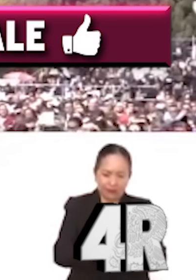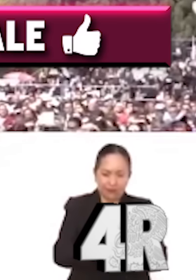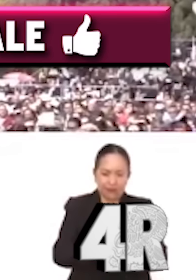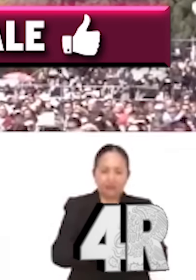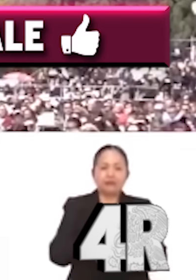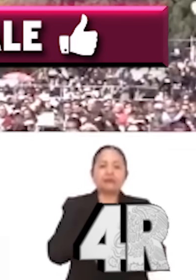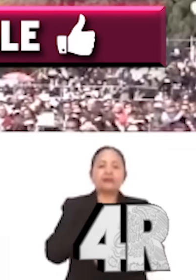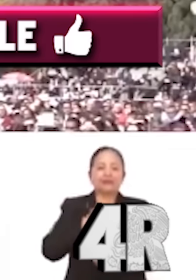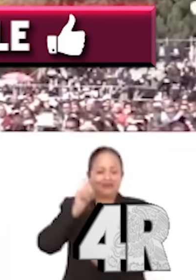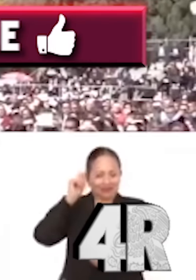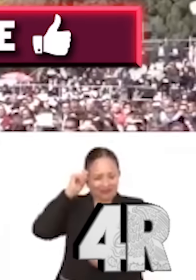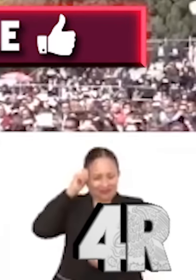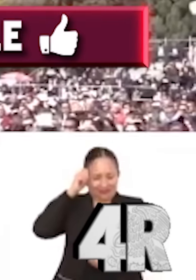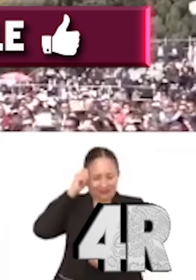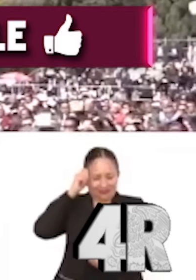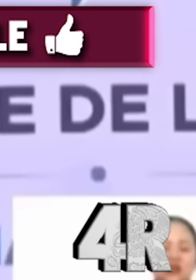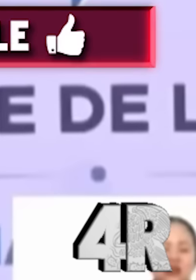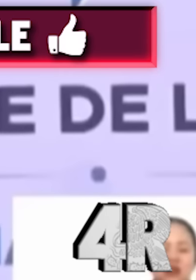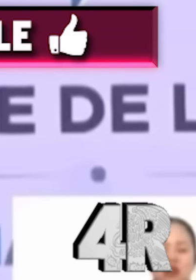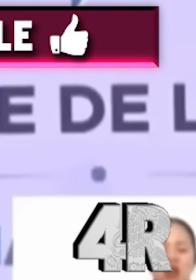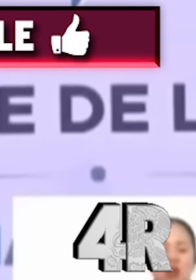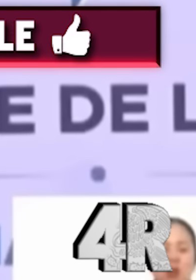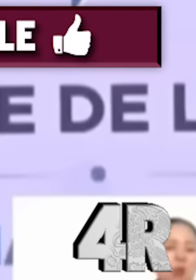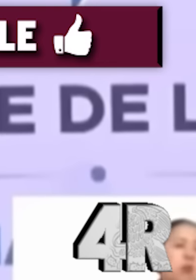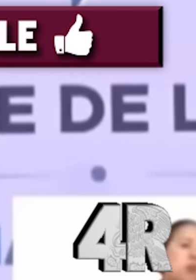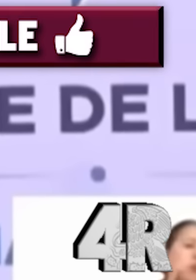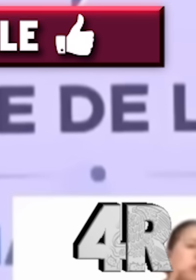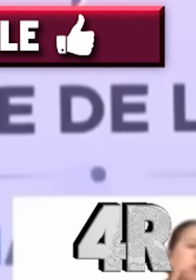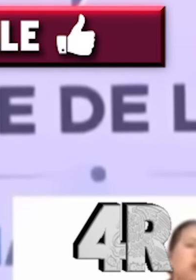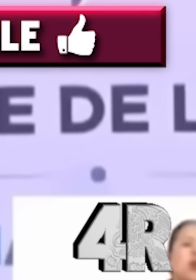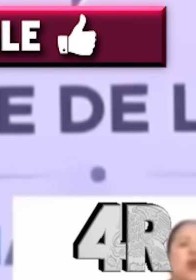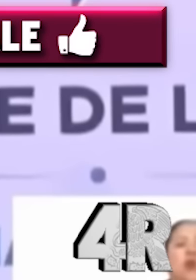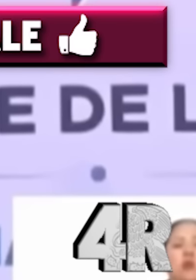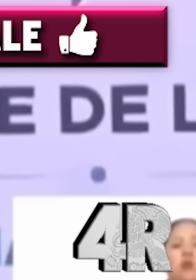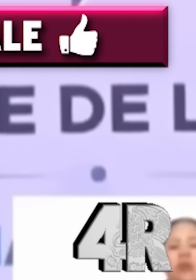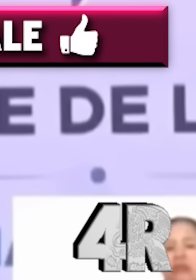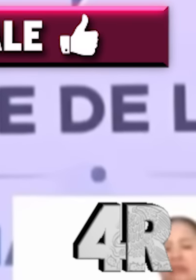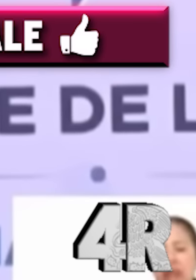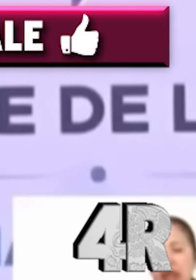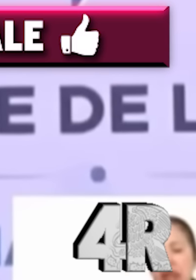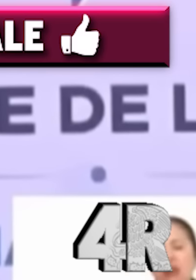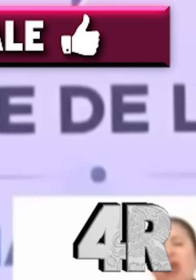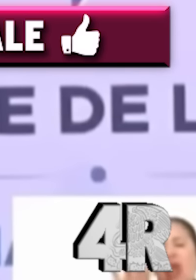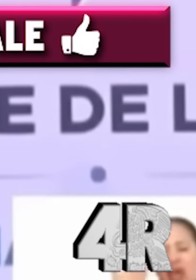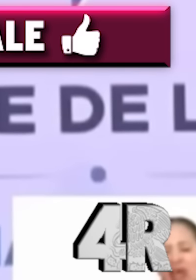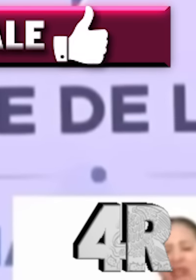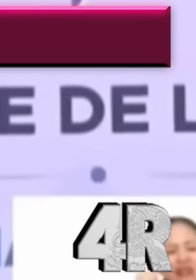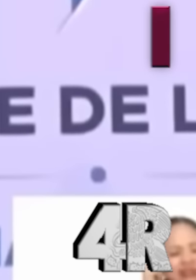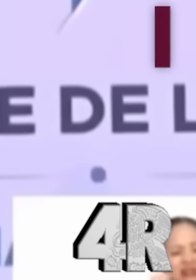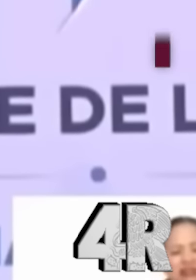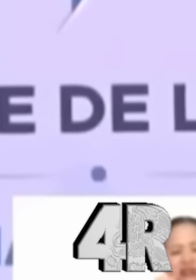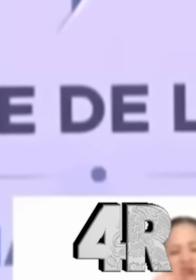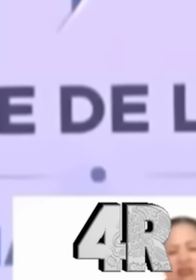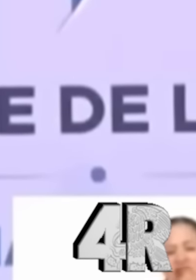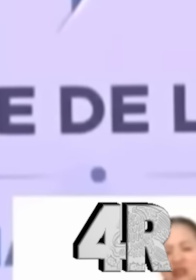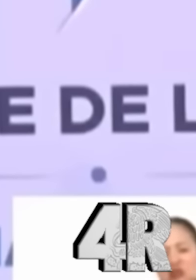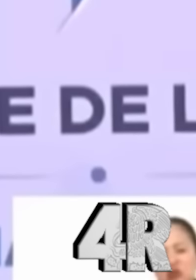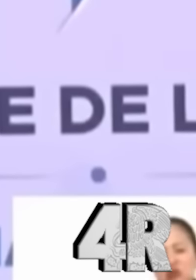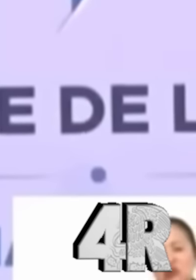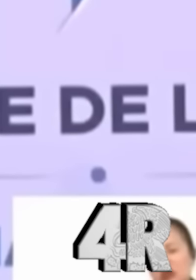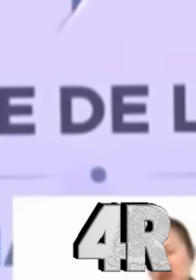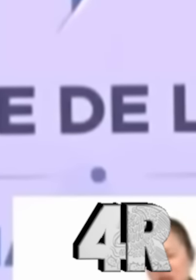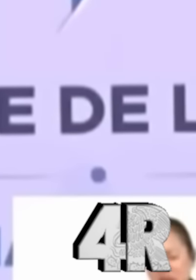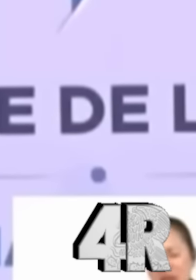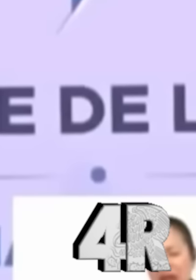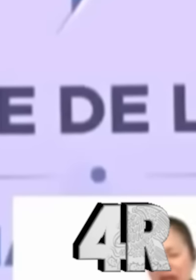se aceleran las investigaciones contra panistas en la Ciudad de México, e inclusive el presidente Andrés Manuel ya amenaza